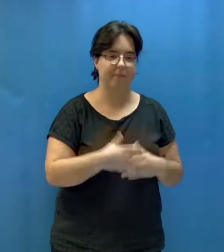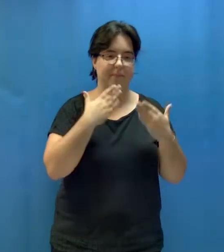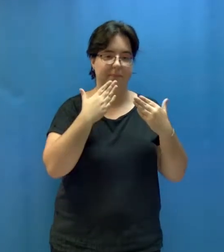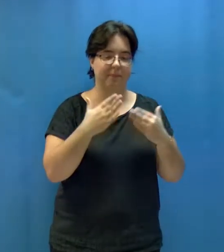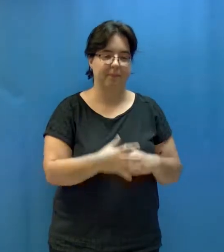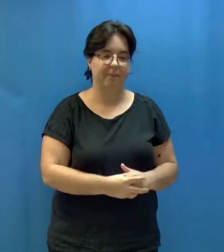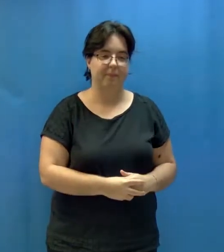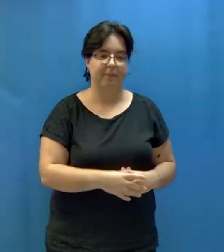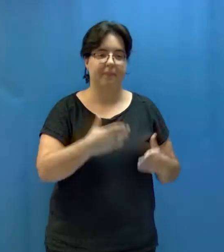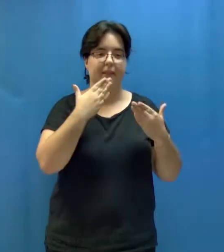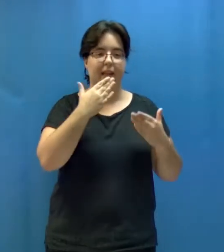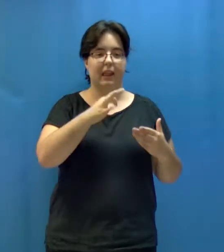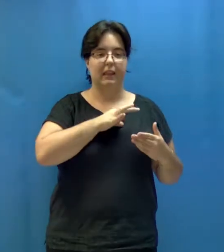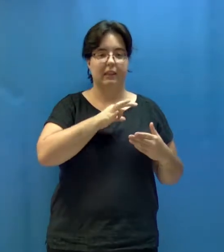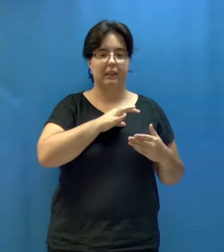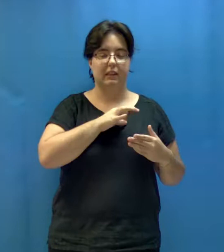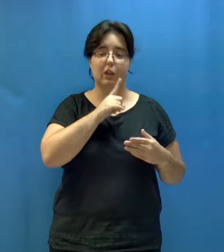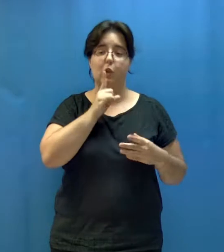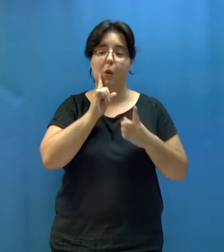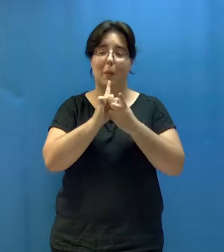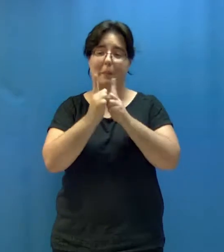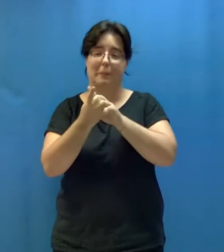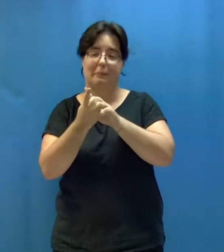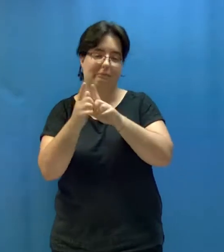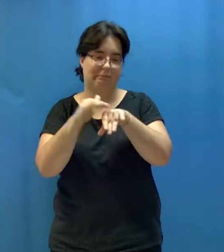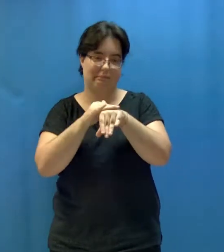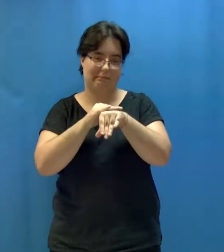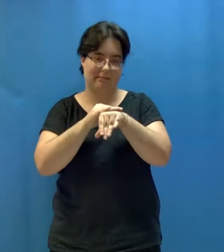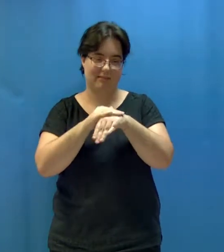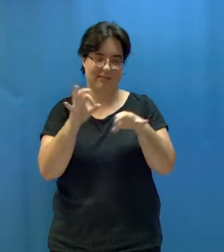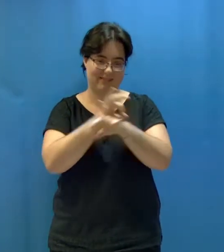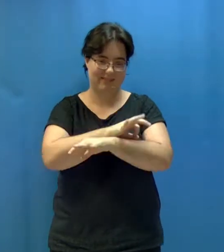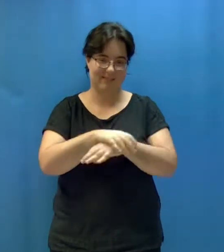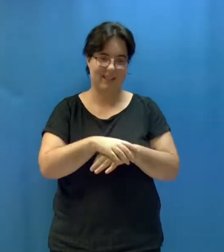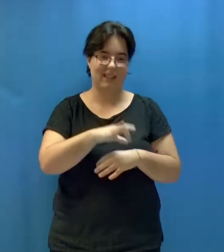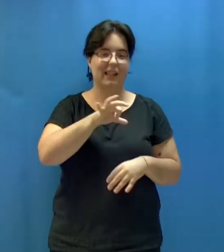Gràcies, senyora Peñalver, i disculpe per haver-li canviat el cognom. Senyor Valdaru.